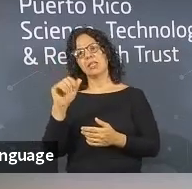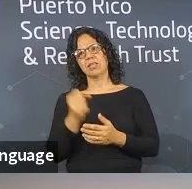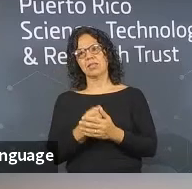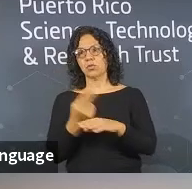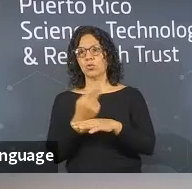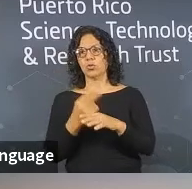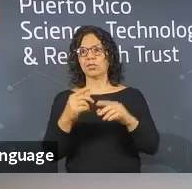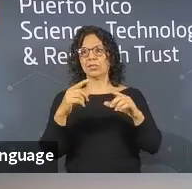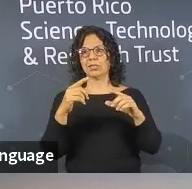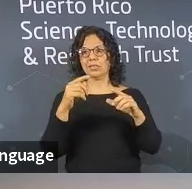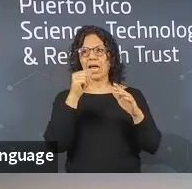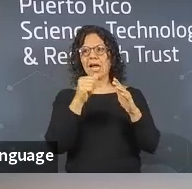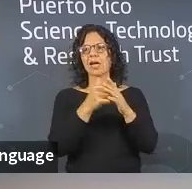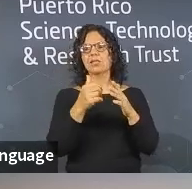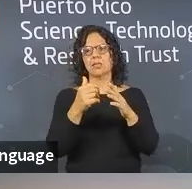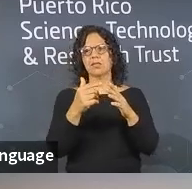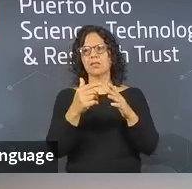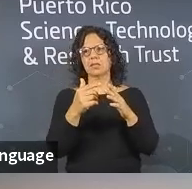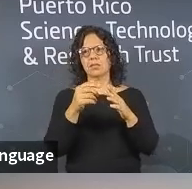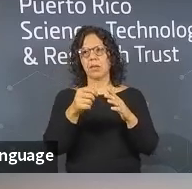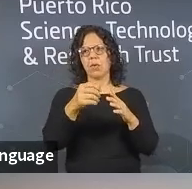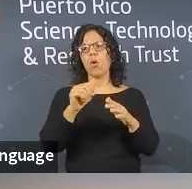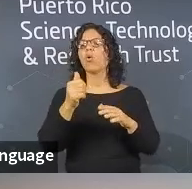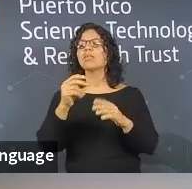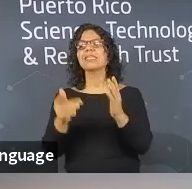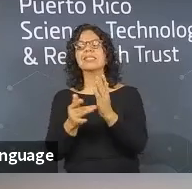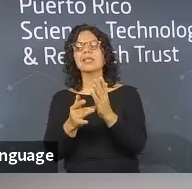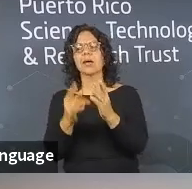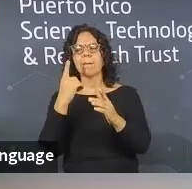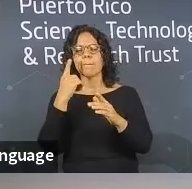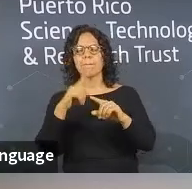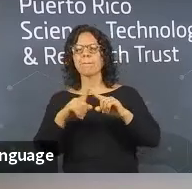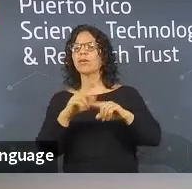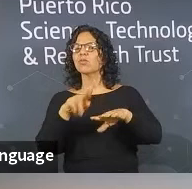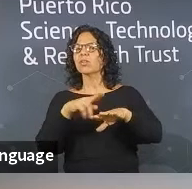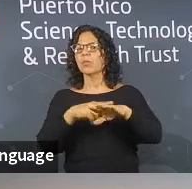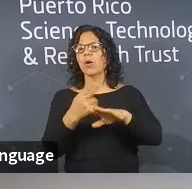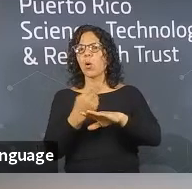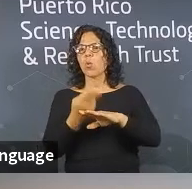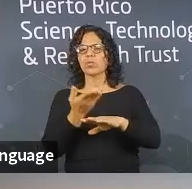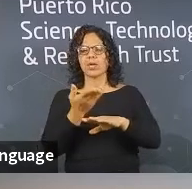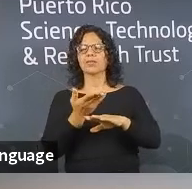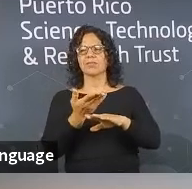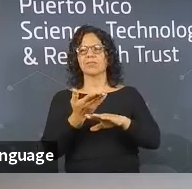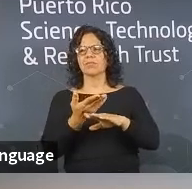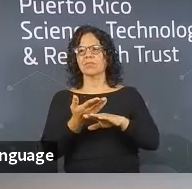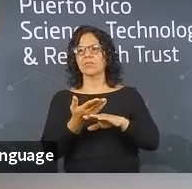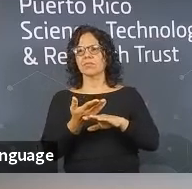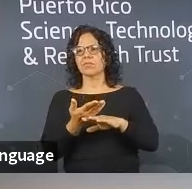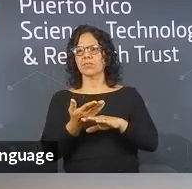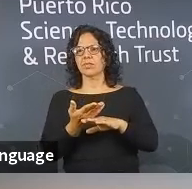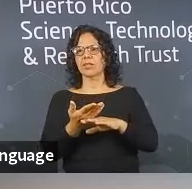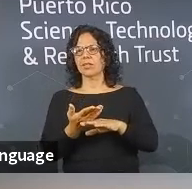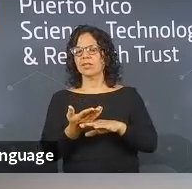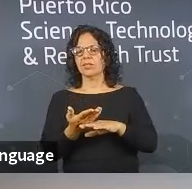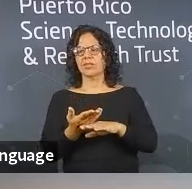momento. Se utilizan otras técnicas, pero comúnmente se van a encontrar estas cartas de deposición, que lo único que colectan son la caída